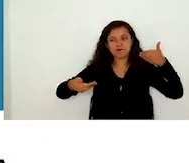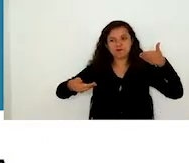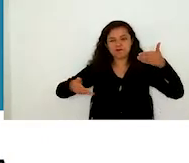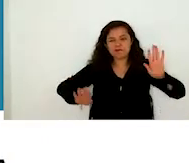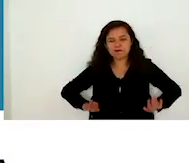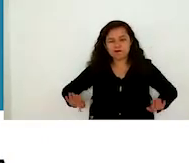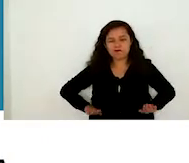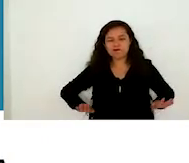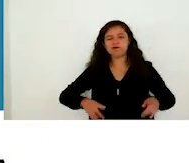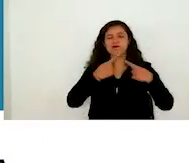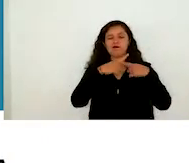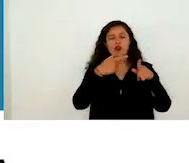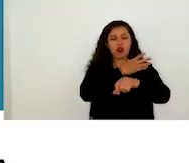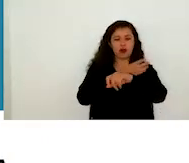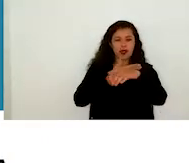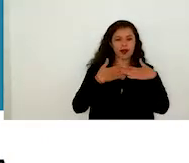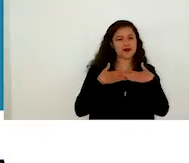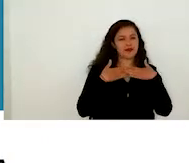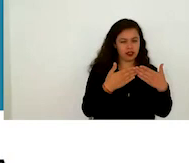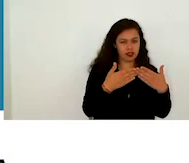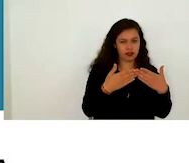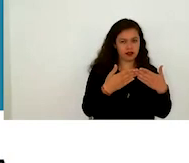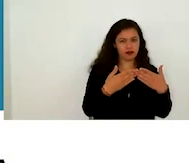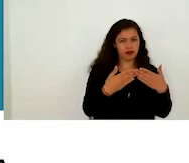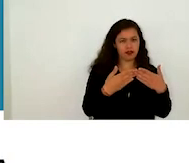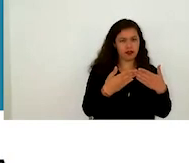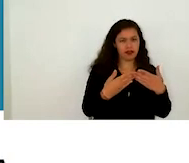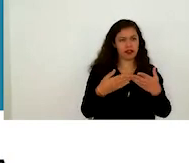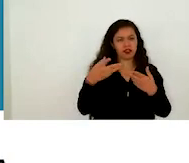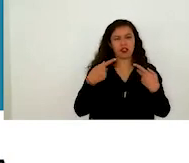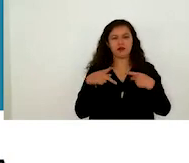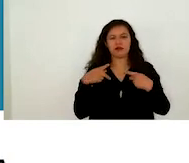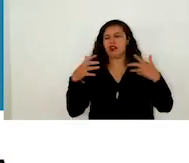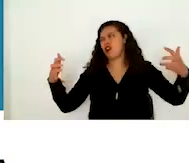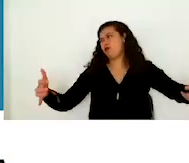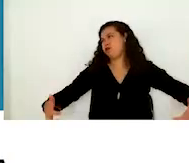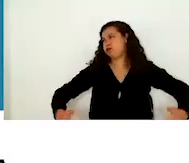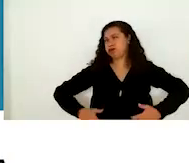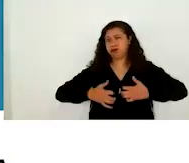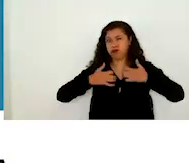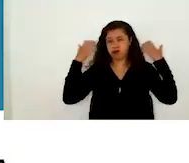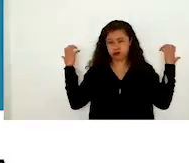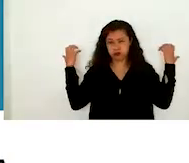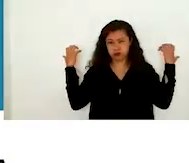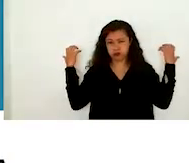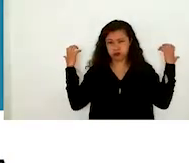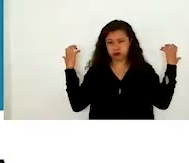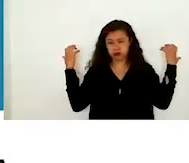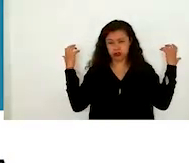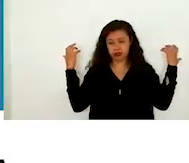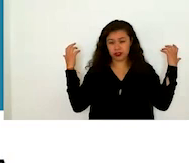compañero confiable tú eres una persona rra diosa nosotros